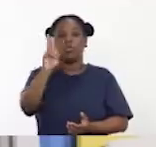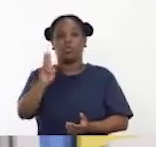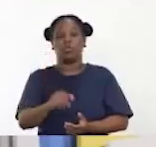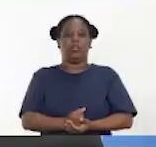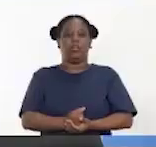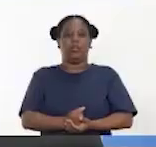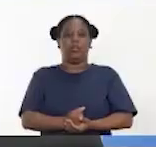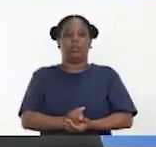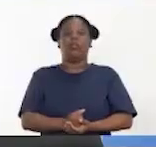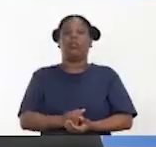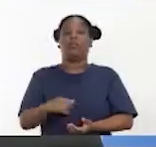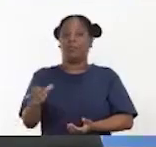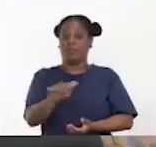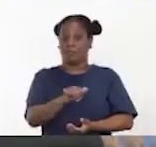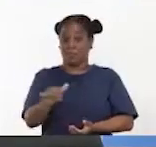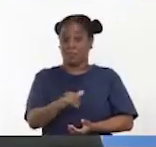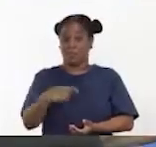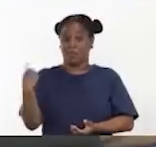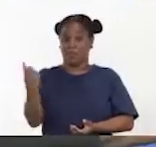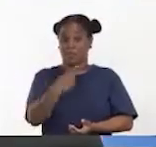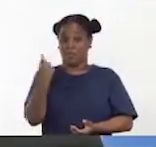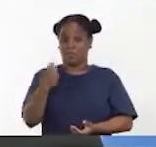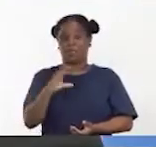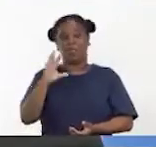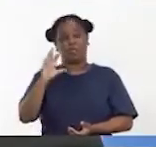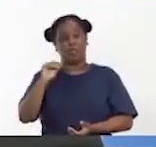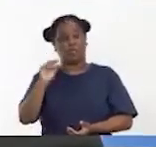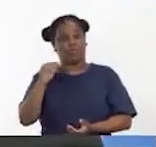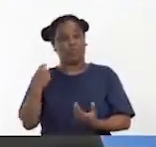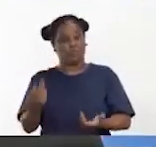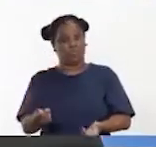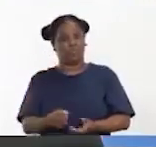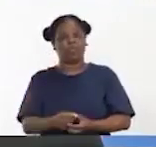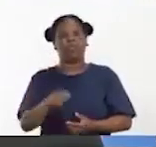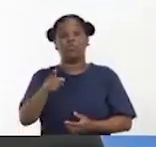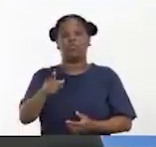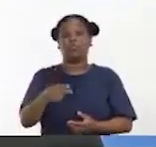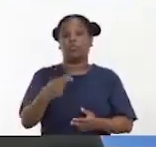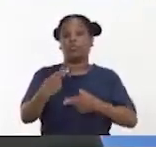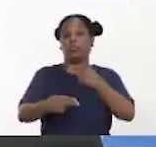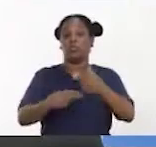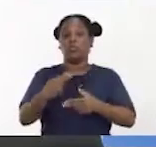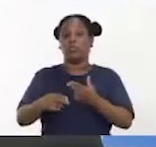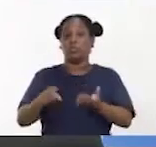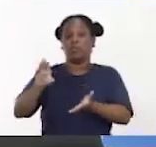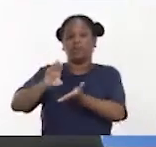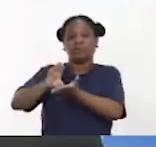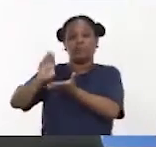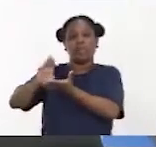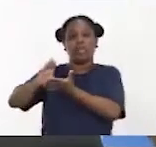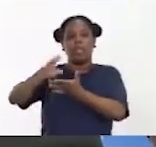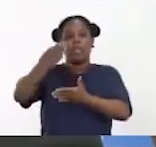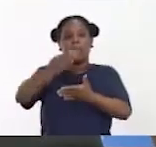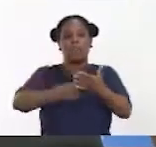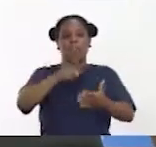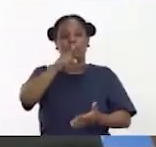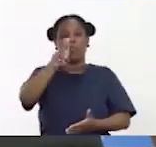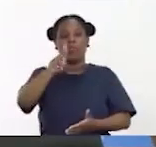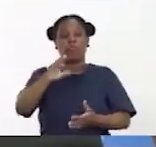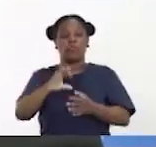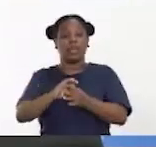la 102. También nosotros aquí estamos sugiriendo que ustedes utilicen el compendio de pruebas de 12 grados